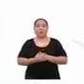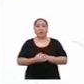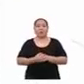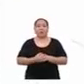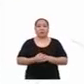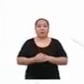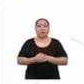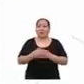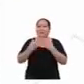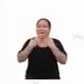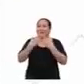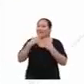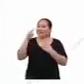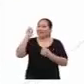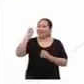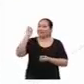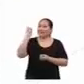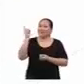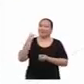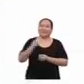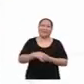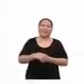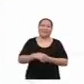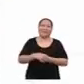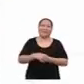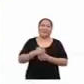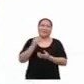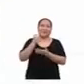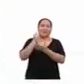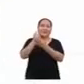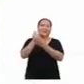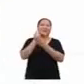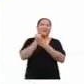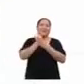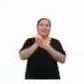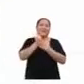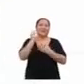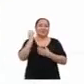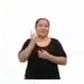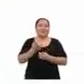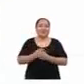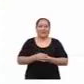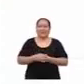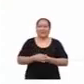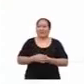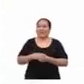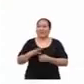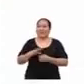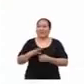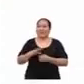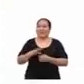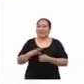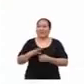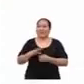Gracias, profesora Angélica, por su ayuda y su sabiduría. ¡Hasta la próxima!